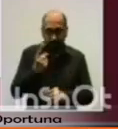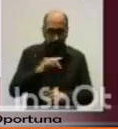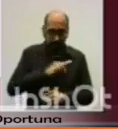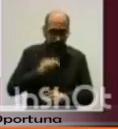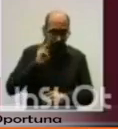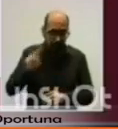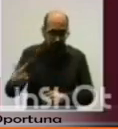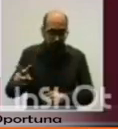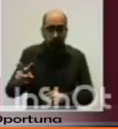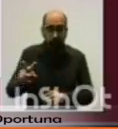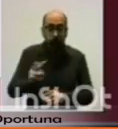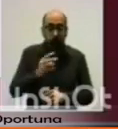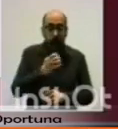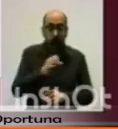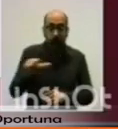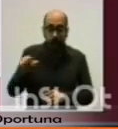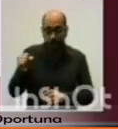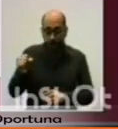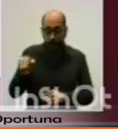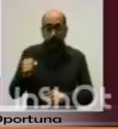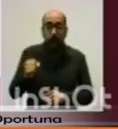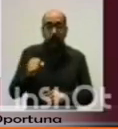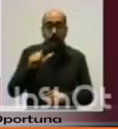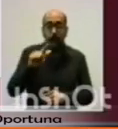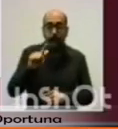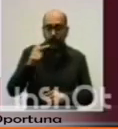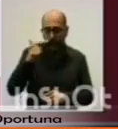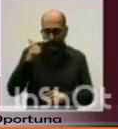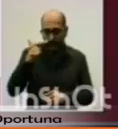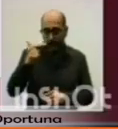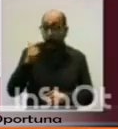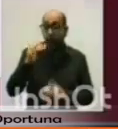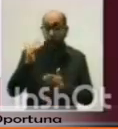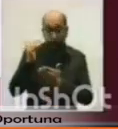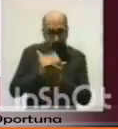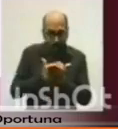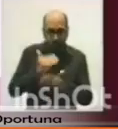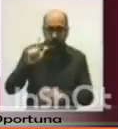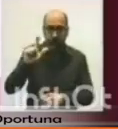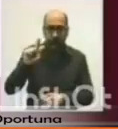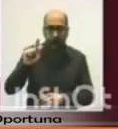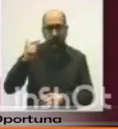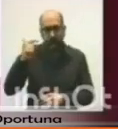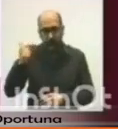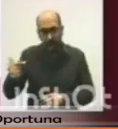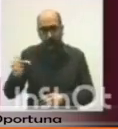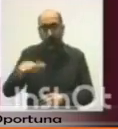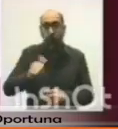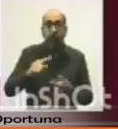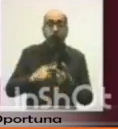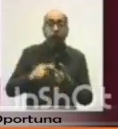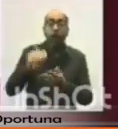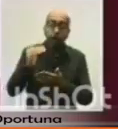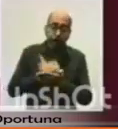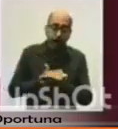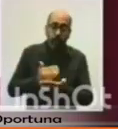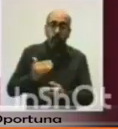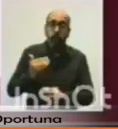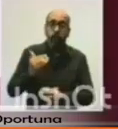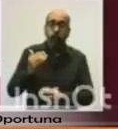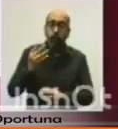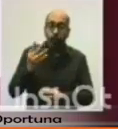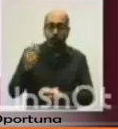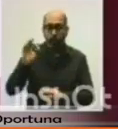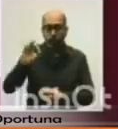2021 y el acumulado enero-septiembre 2022. Hay una diferencia de 77, menos 77 y un decremento del menos